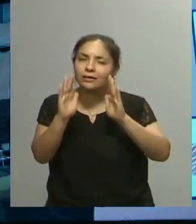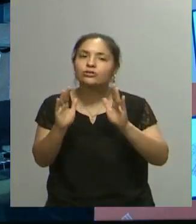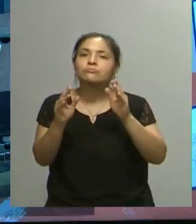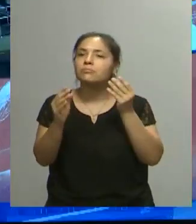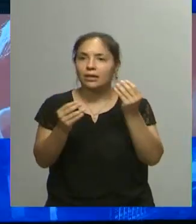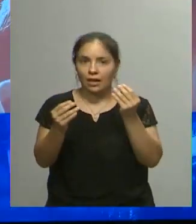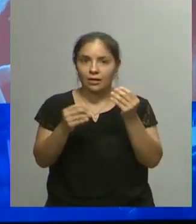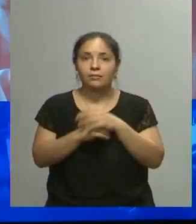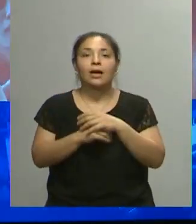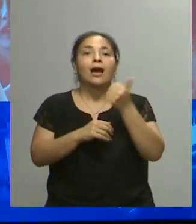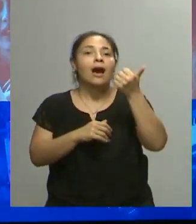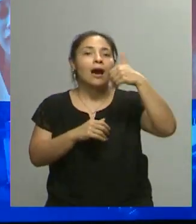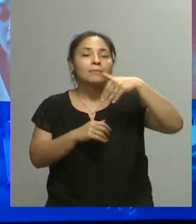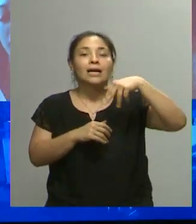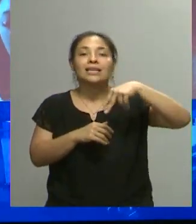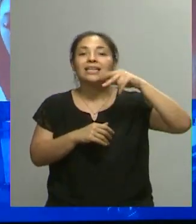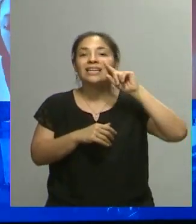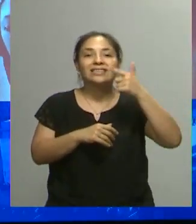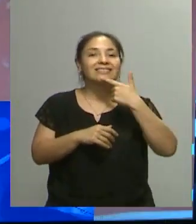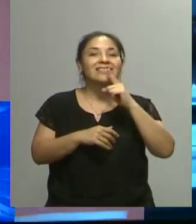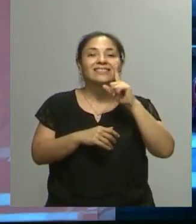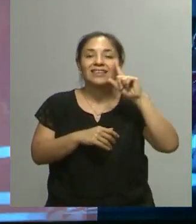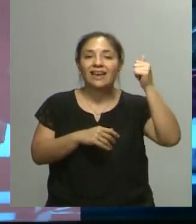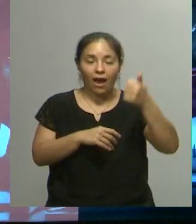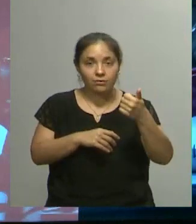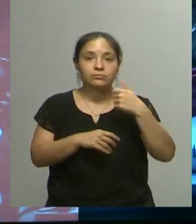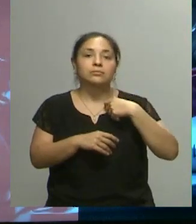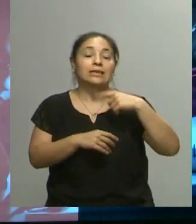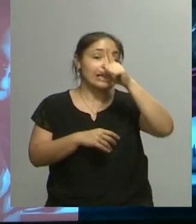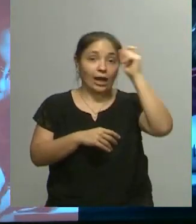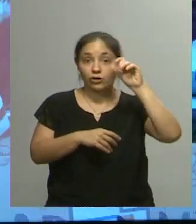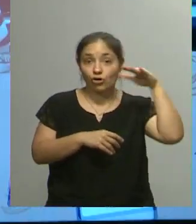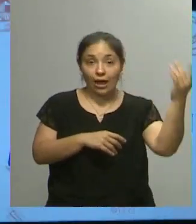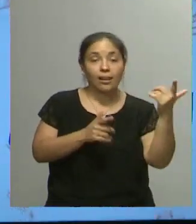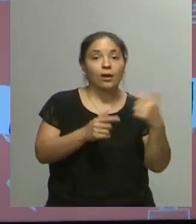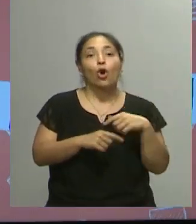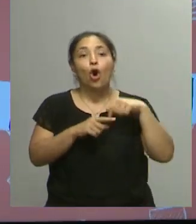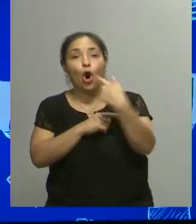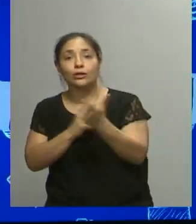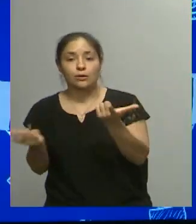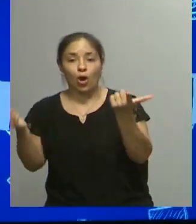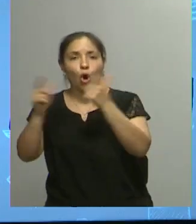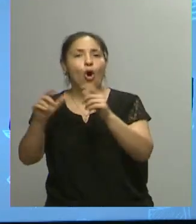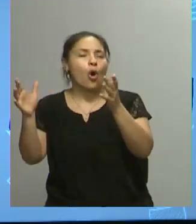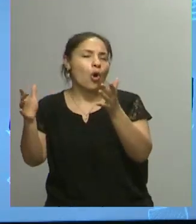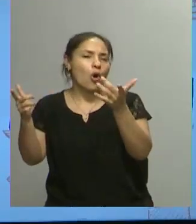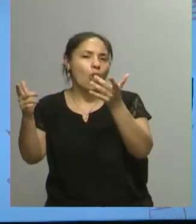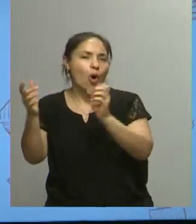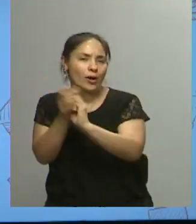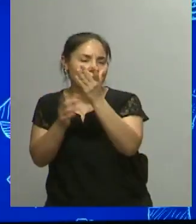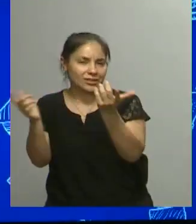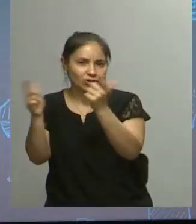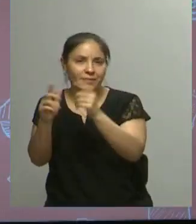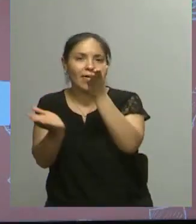Amnistía Internacional y a la organización Human Rights Watch, que es una organización también de derechos humanos internacional, que